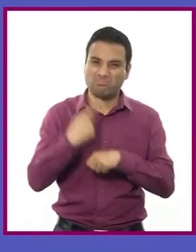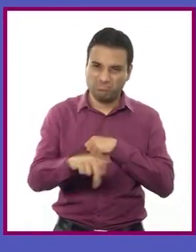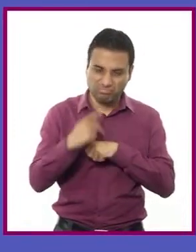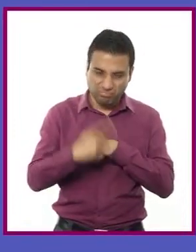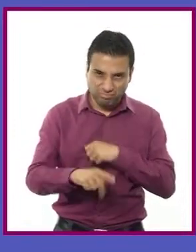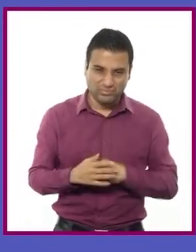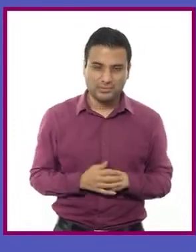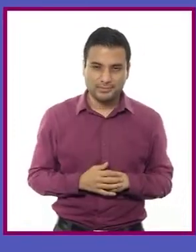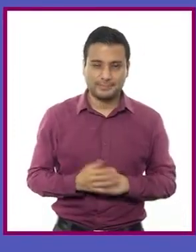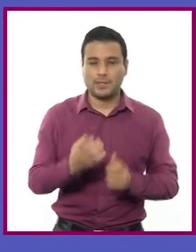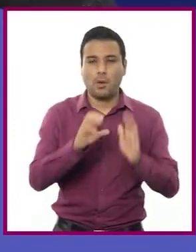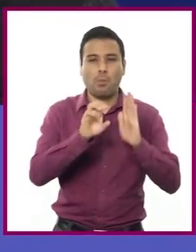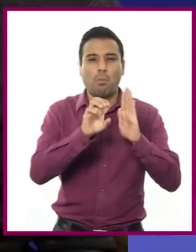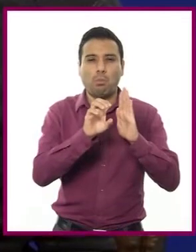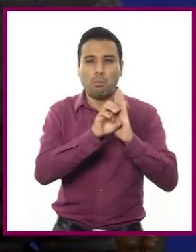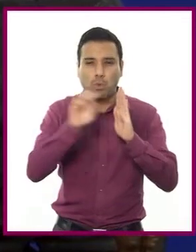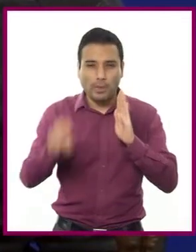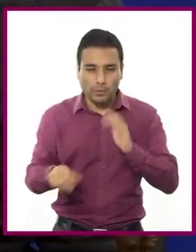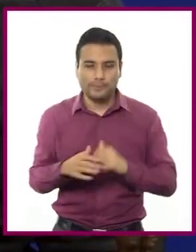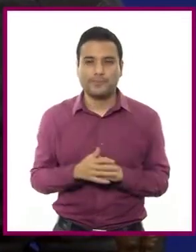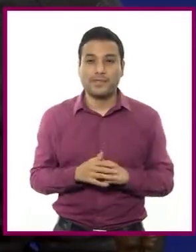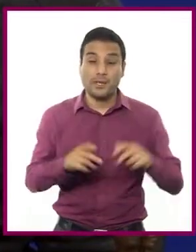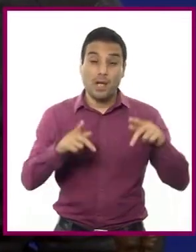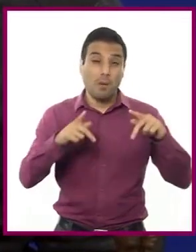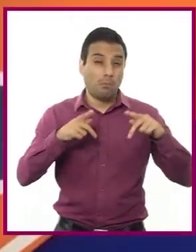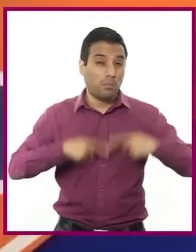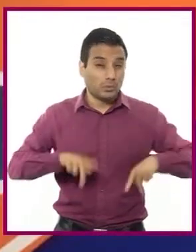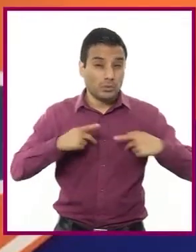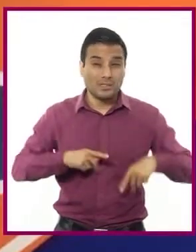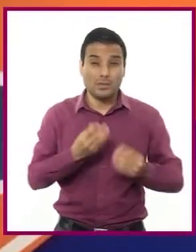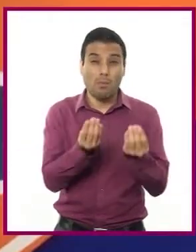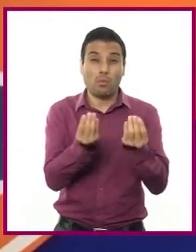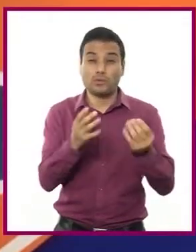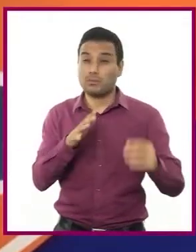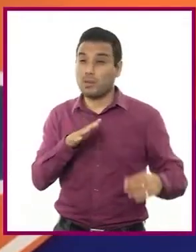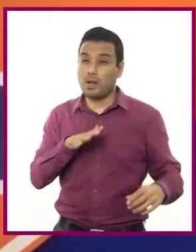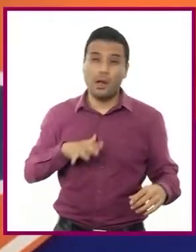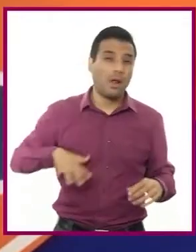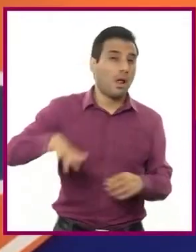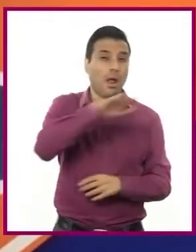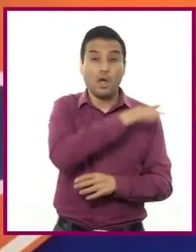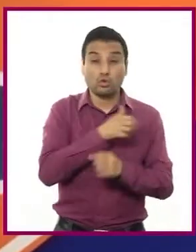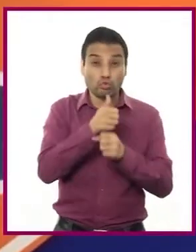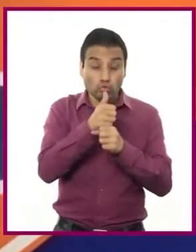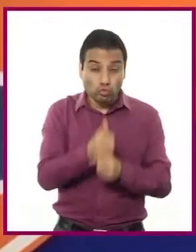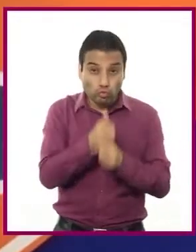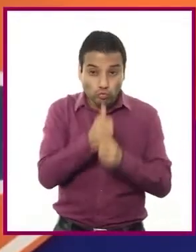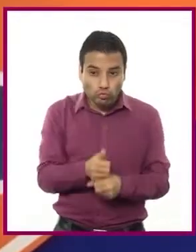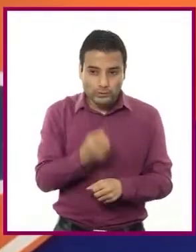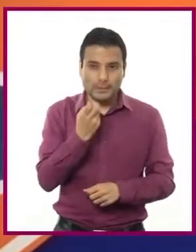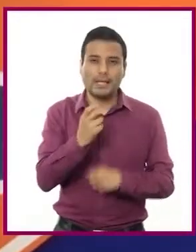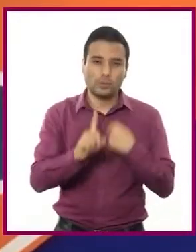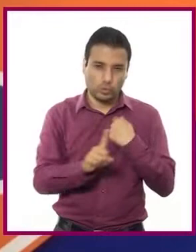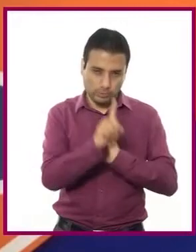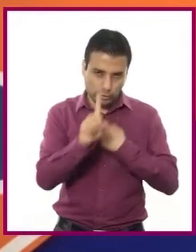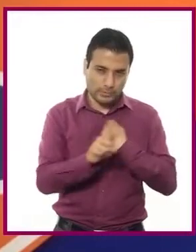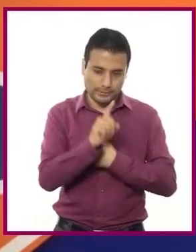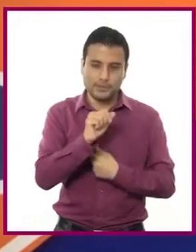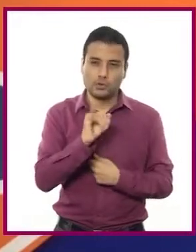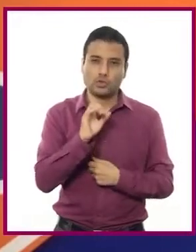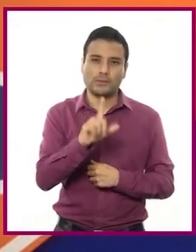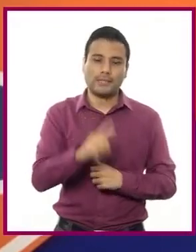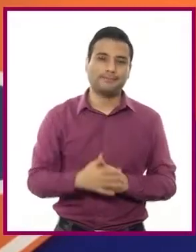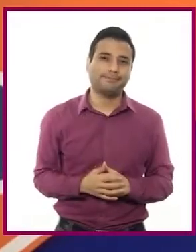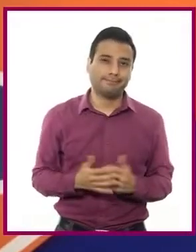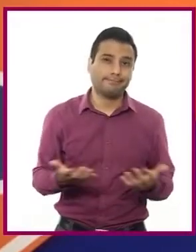en problema cuando la cantidad de gente afectada es considerablemente alta. Este factor lo diferencia